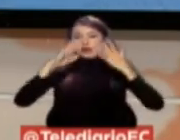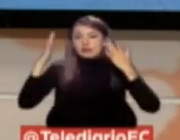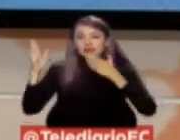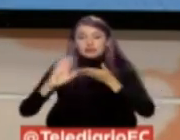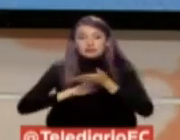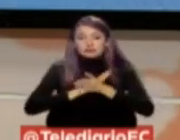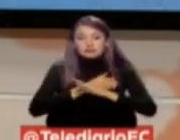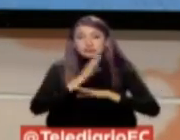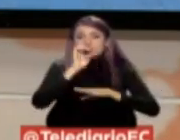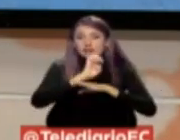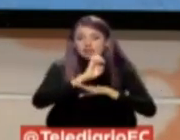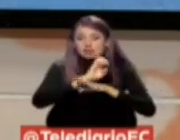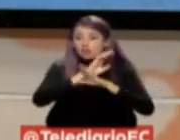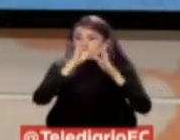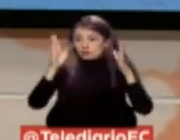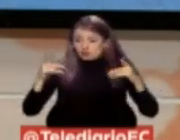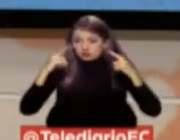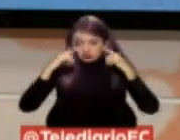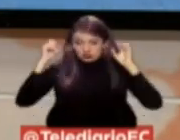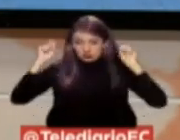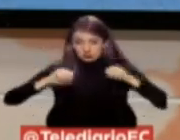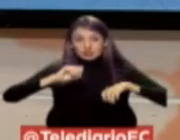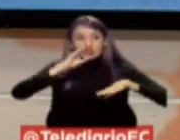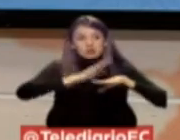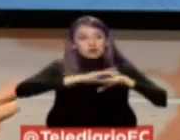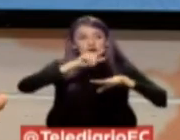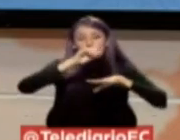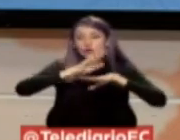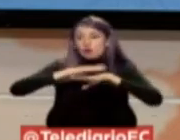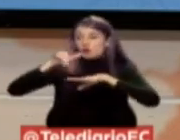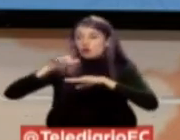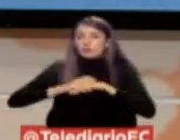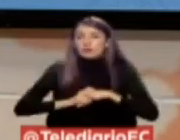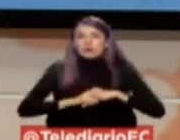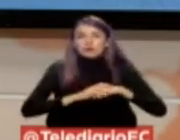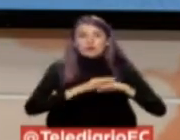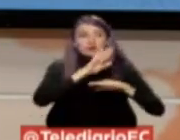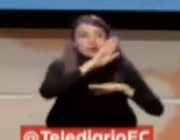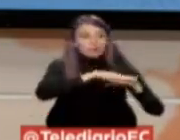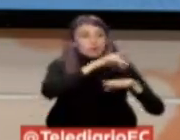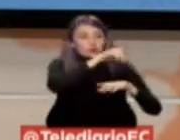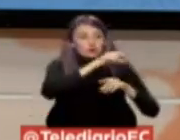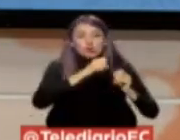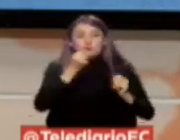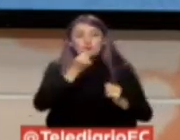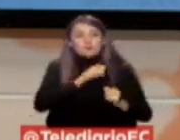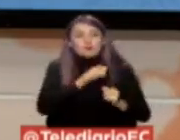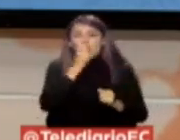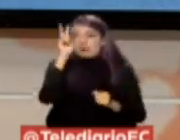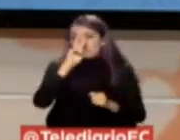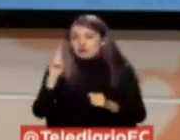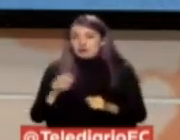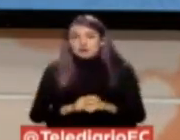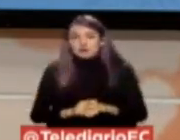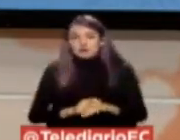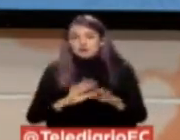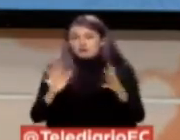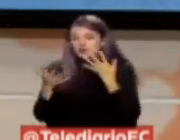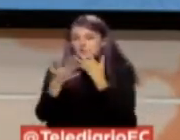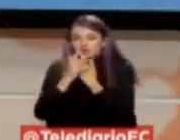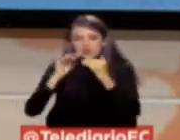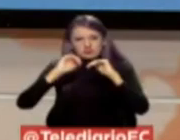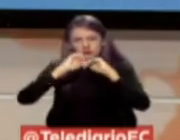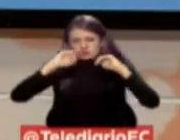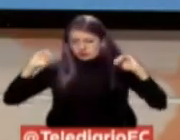hay ecuatorianos que sin ningún sentido les culpan a los venezolanos de todo. Es decir, por este asesinato todos los venezolanos son delincuentes. Eso no va de la mano, de